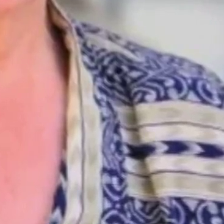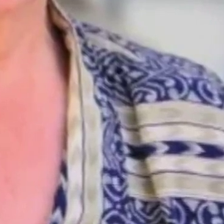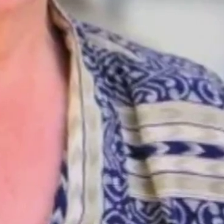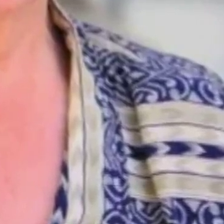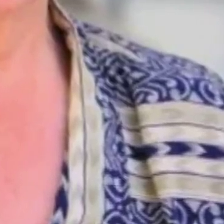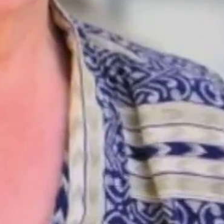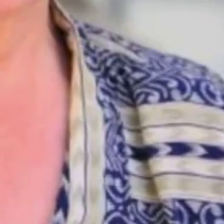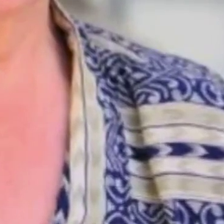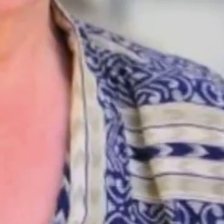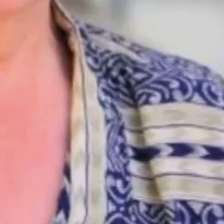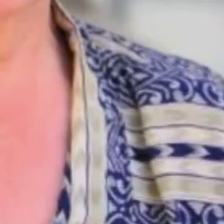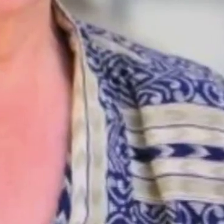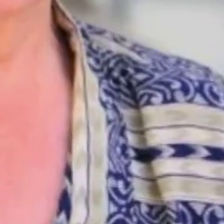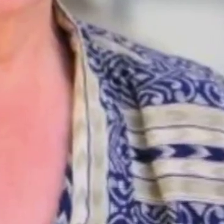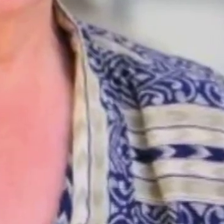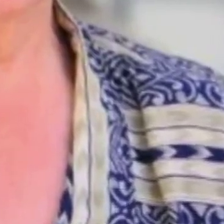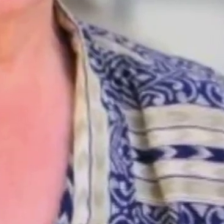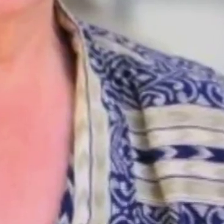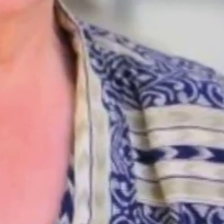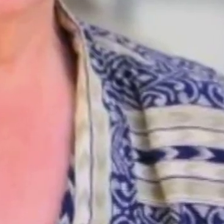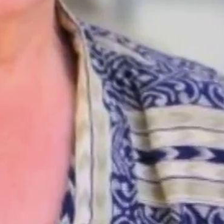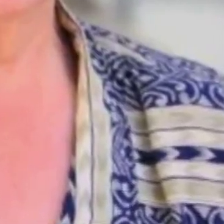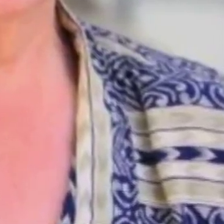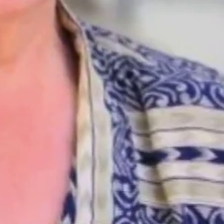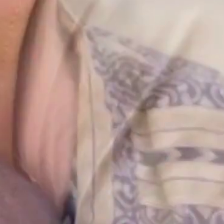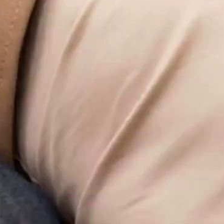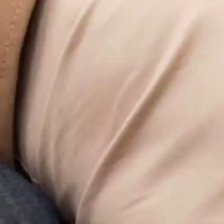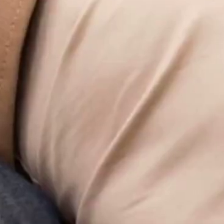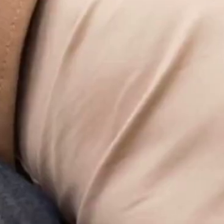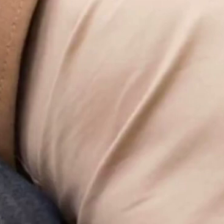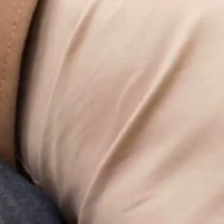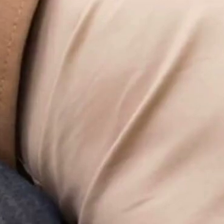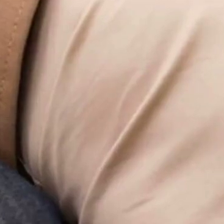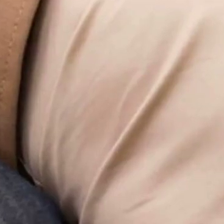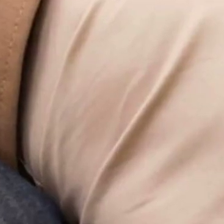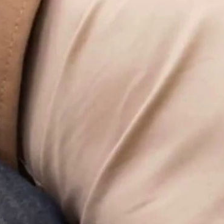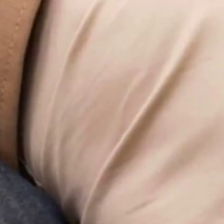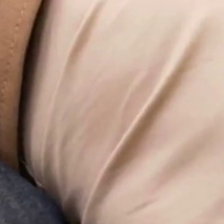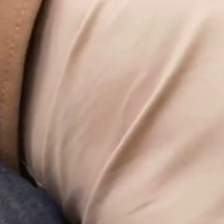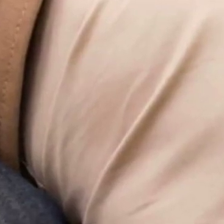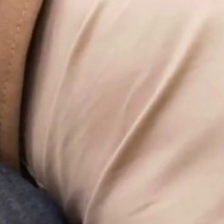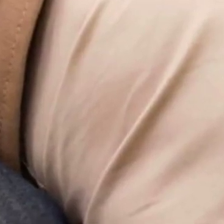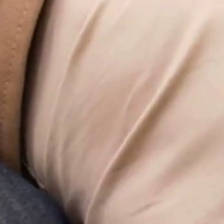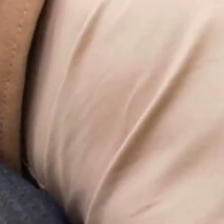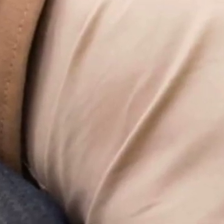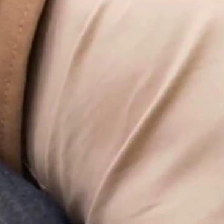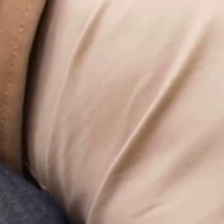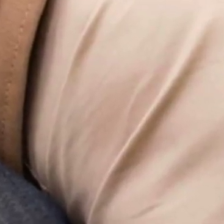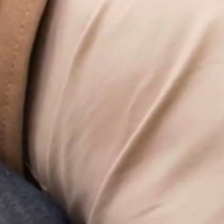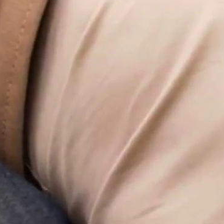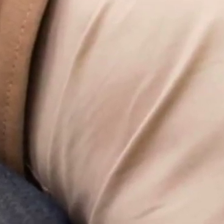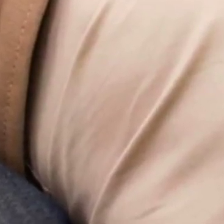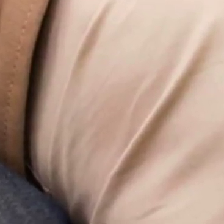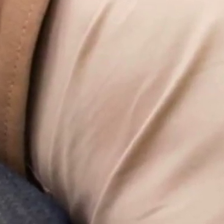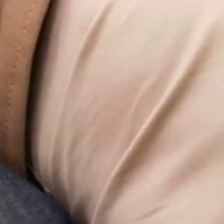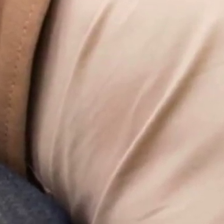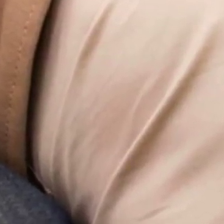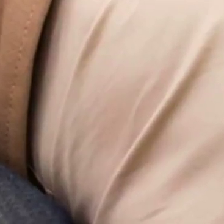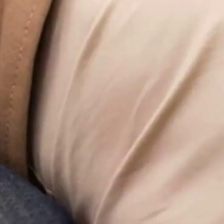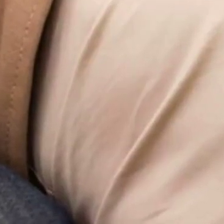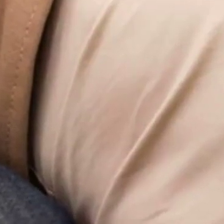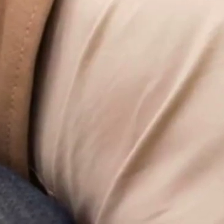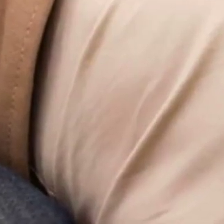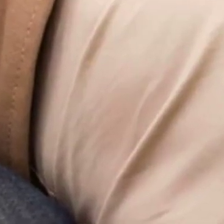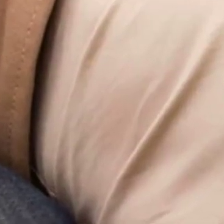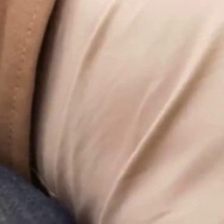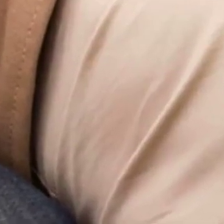junio todos los documentos terminados en 2. Para las jubilaciones desde 70.938 pesos, los